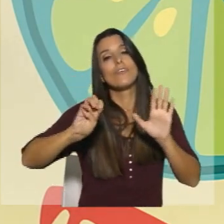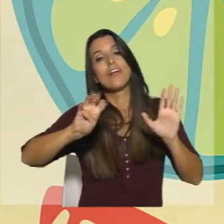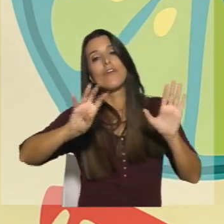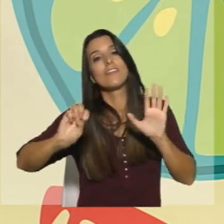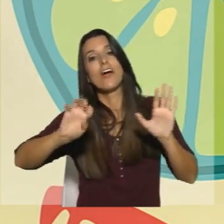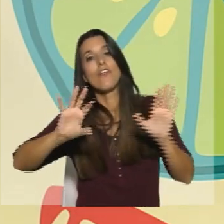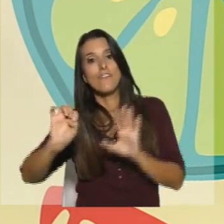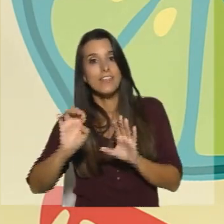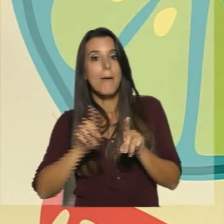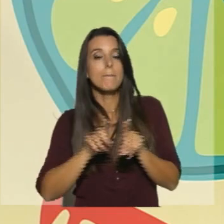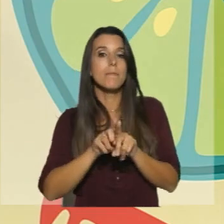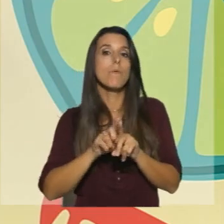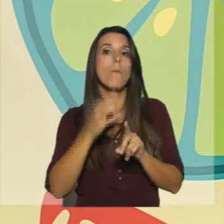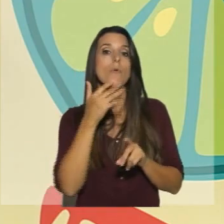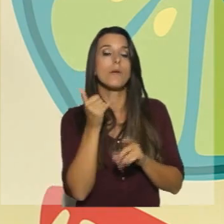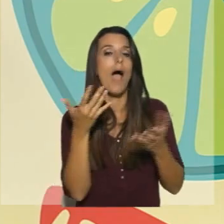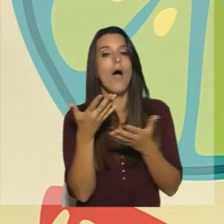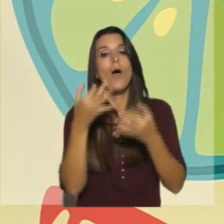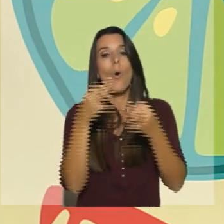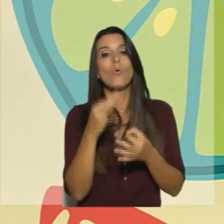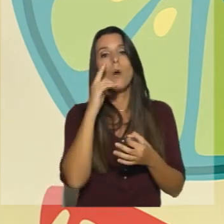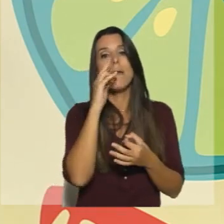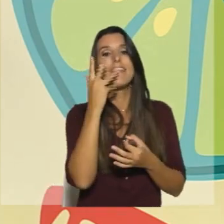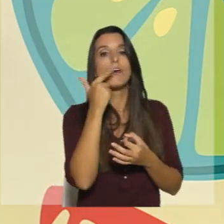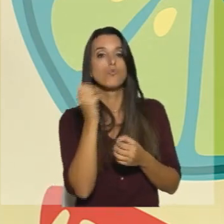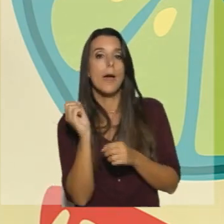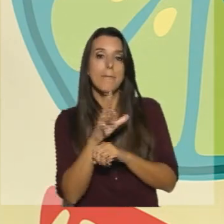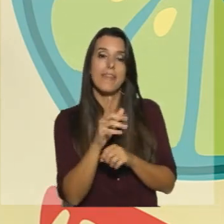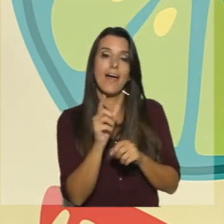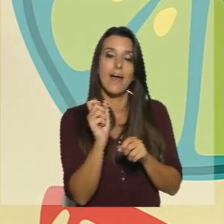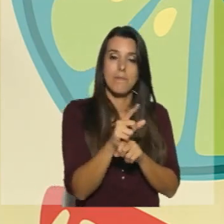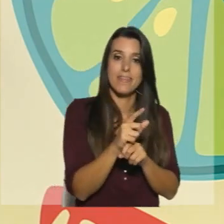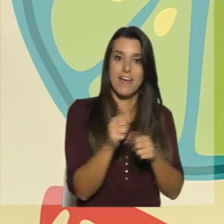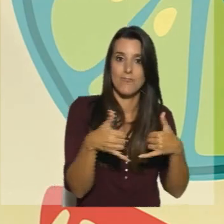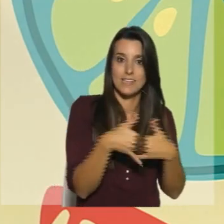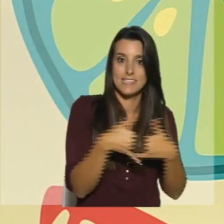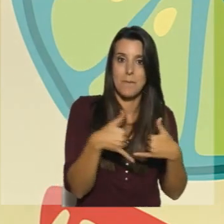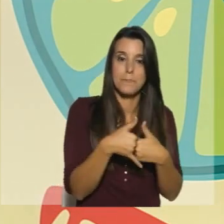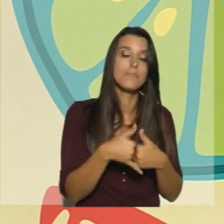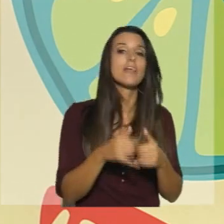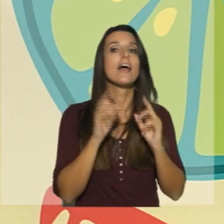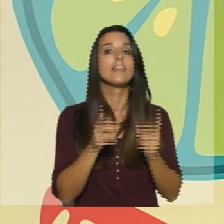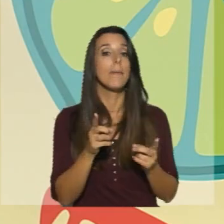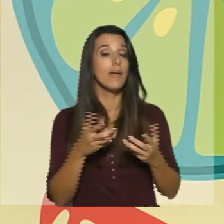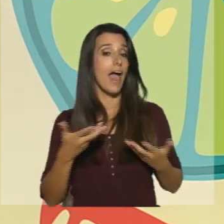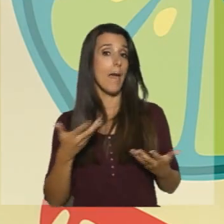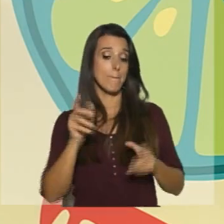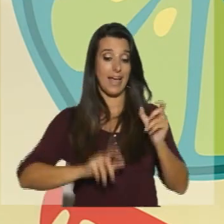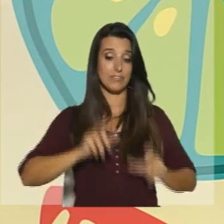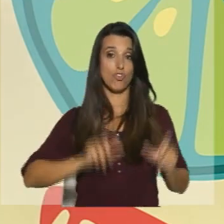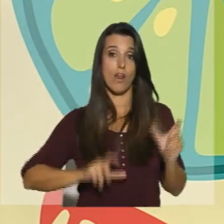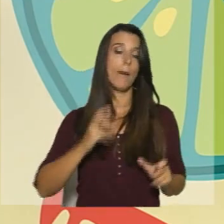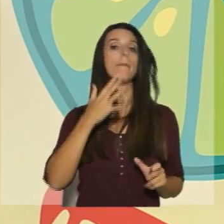092-90-90-90, como lo hace María de pan de azúcar, como lo hizo Daniela. Y tenemos... Y también hay gente